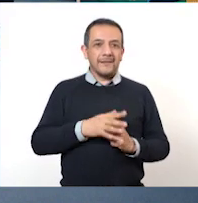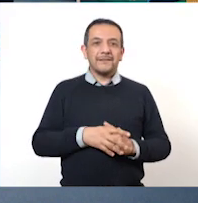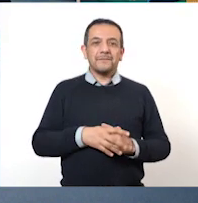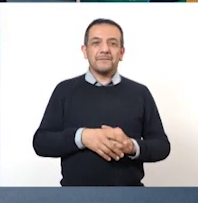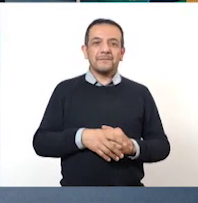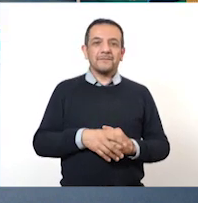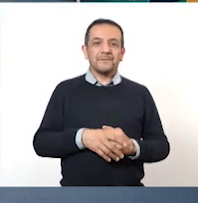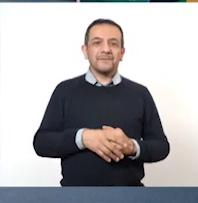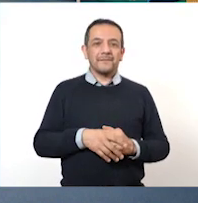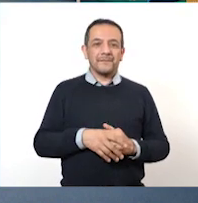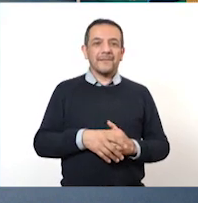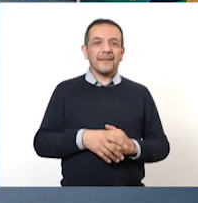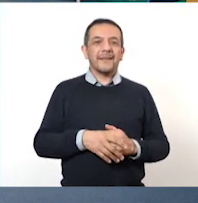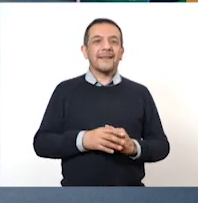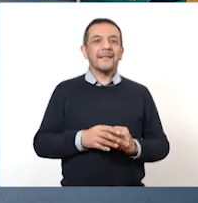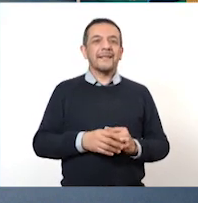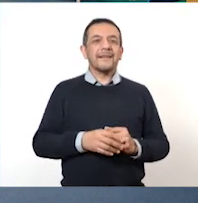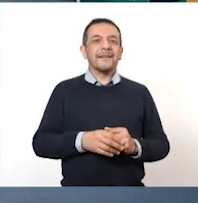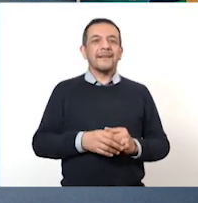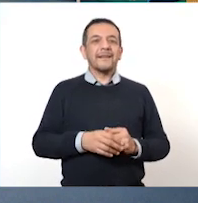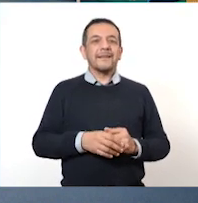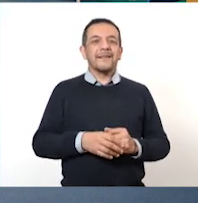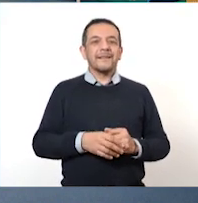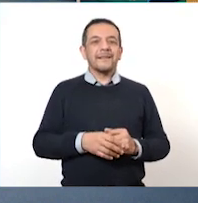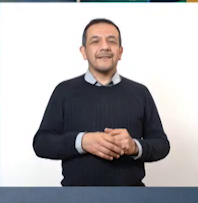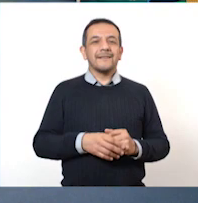Vamos a ver. Colocar, ok. Aquí.